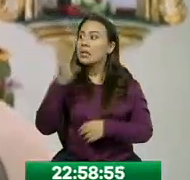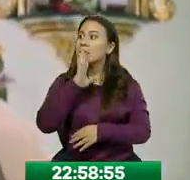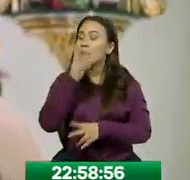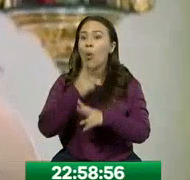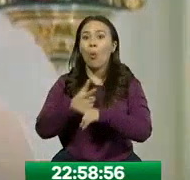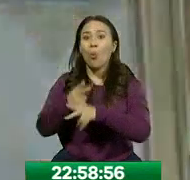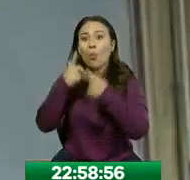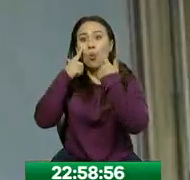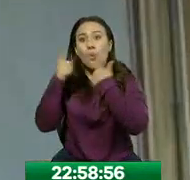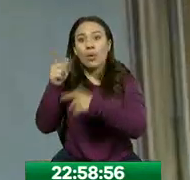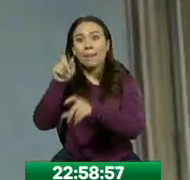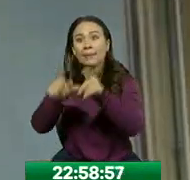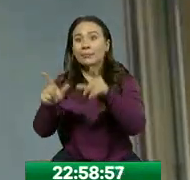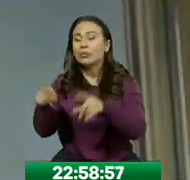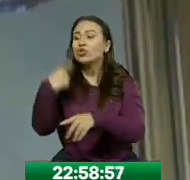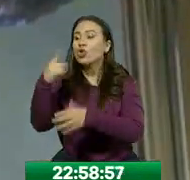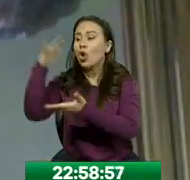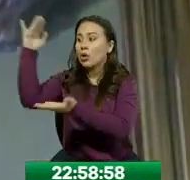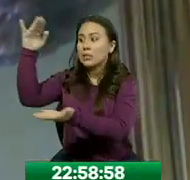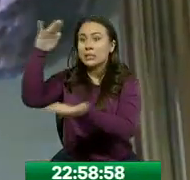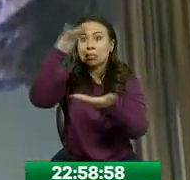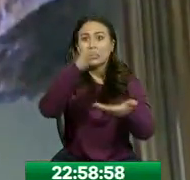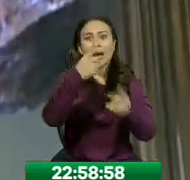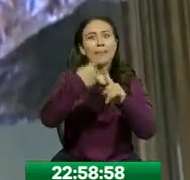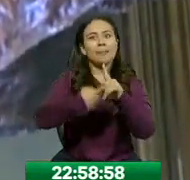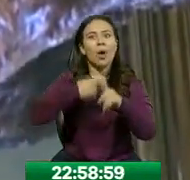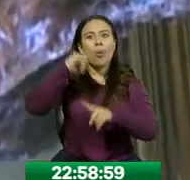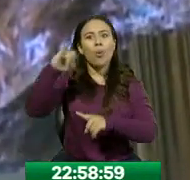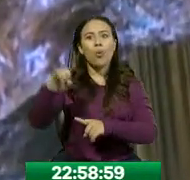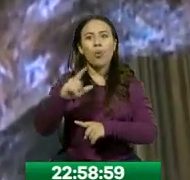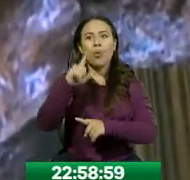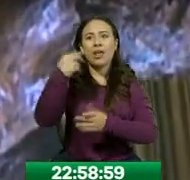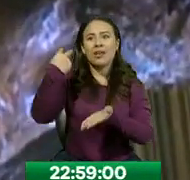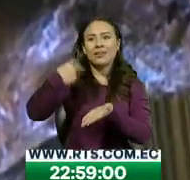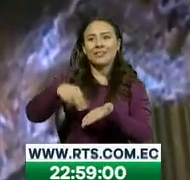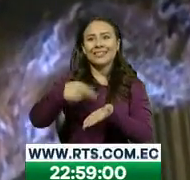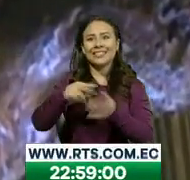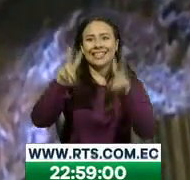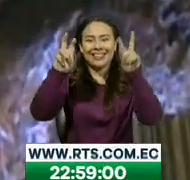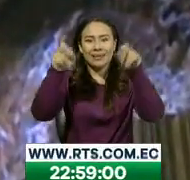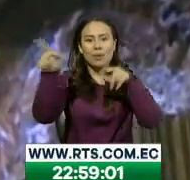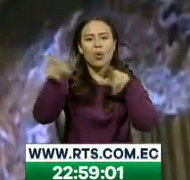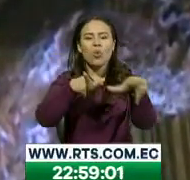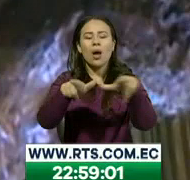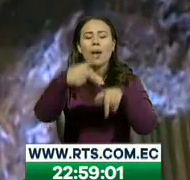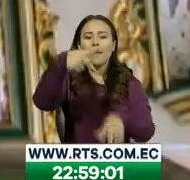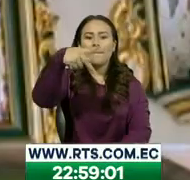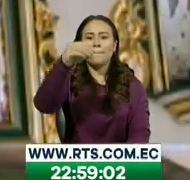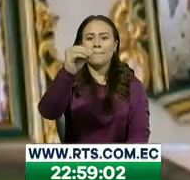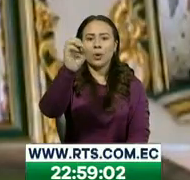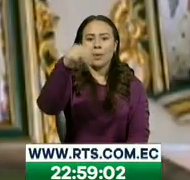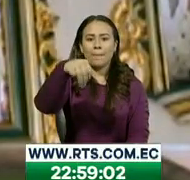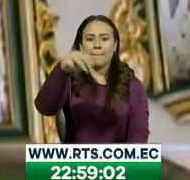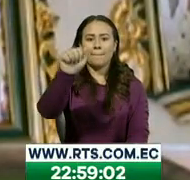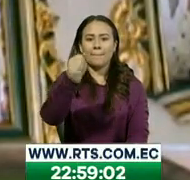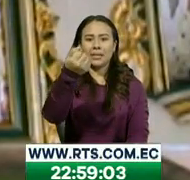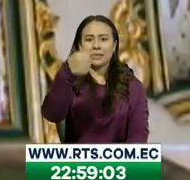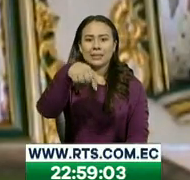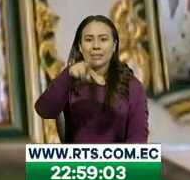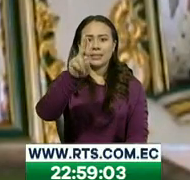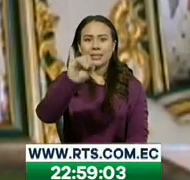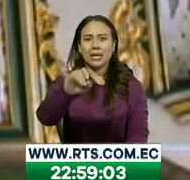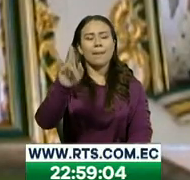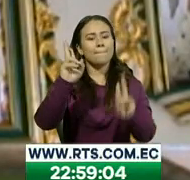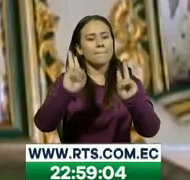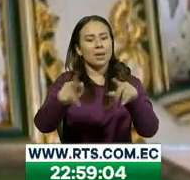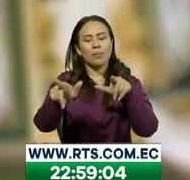los priostes. Solo se la saca en el mes de julio en las fiestas de Pomasqui. Pero durante todo el año permanece así, en el mismo